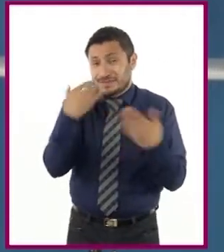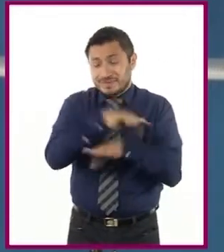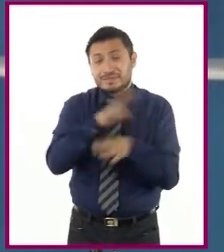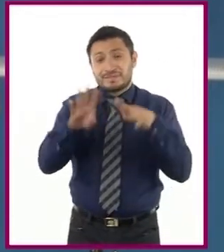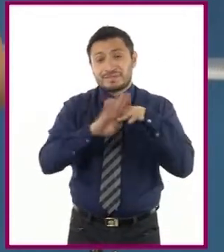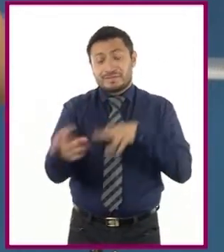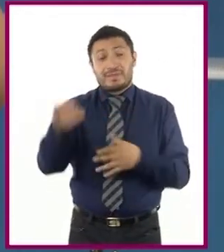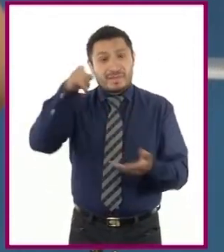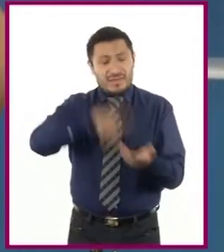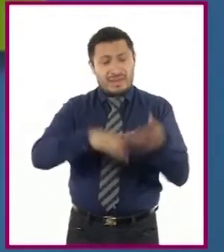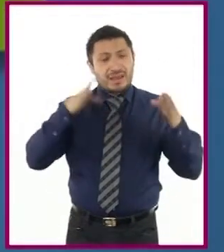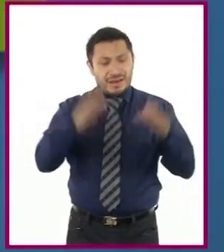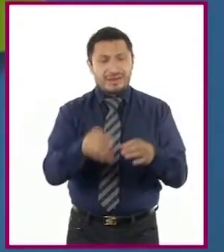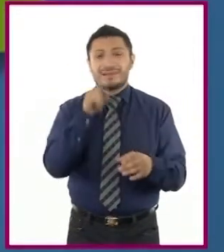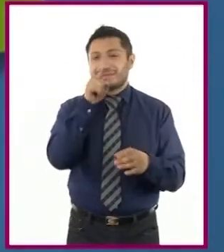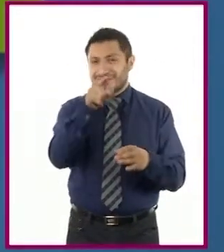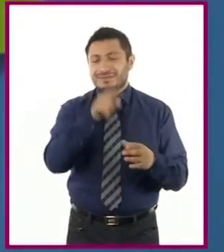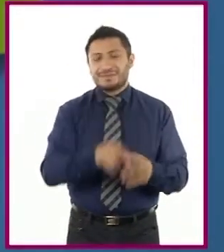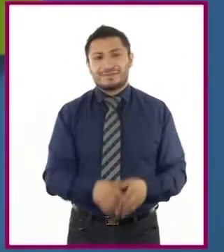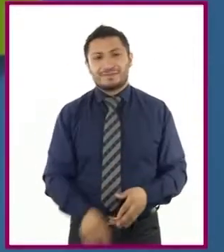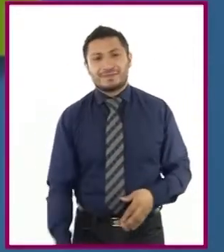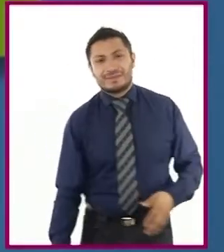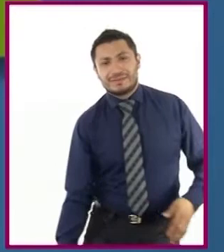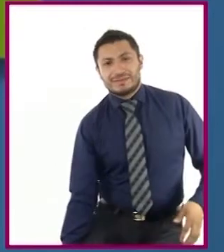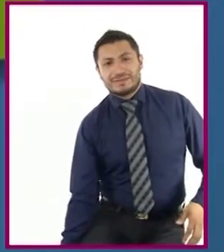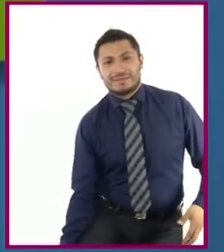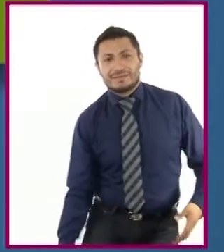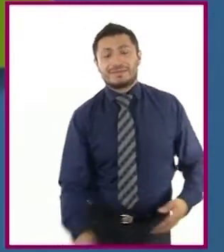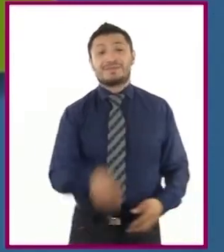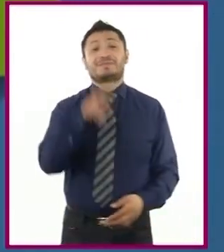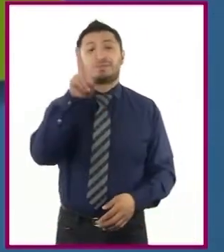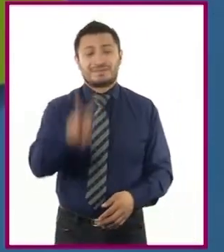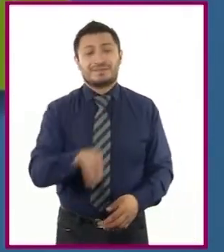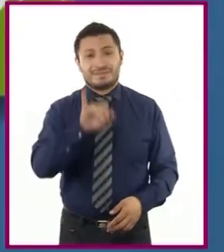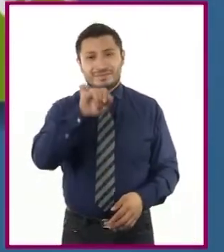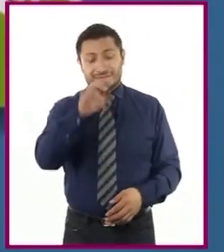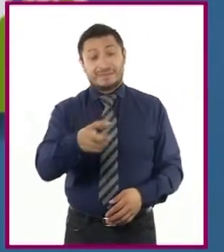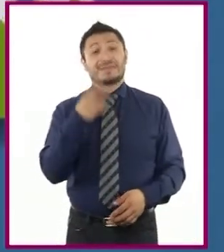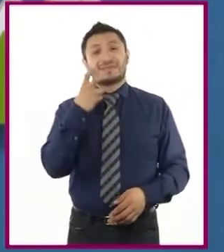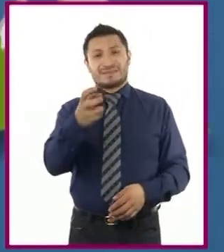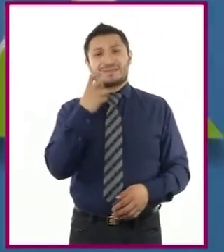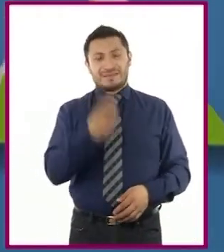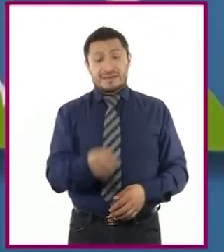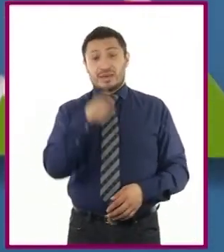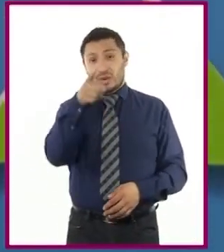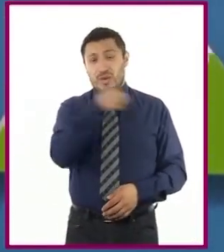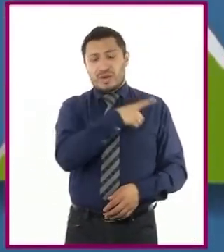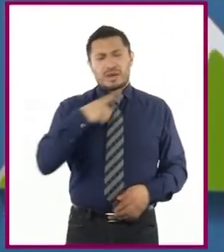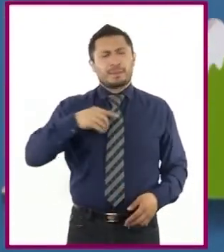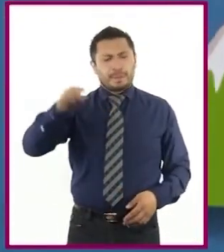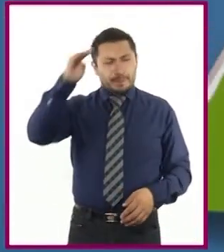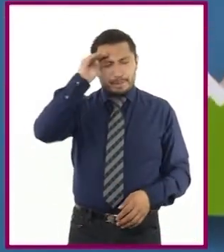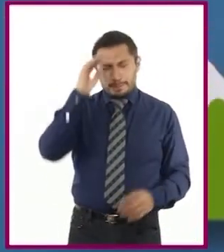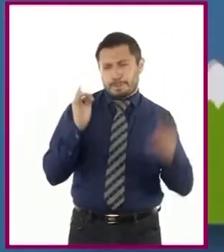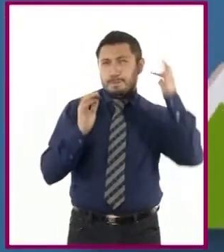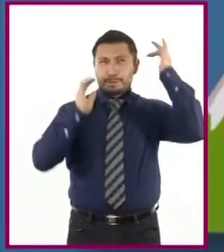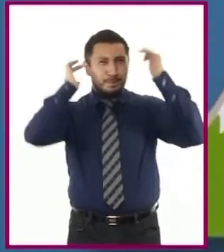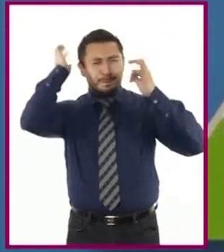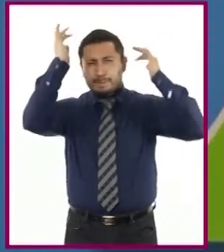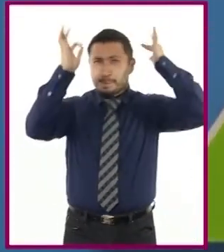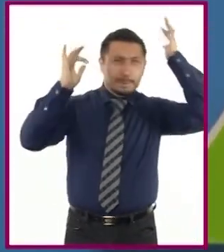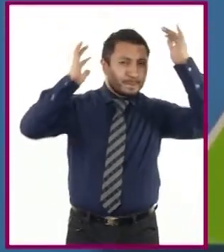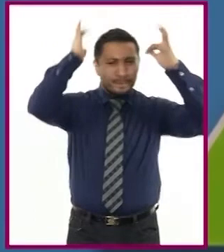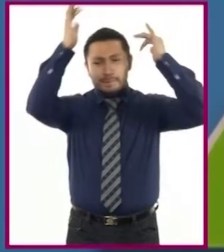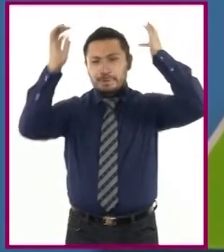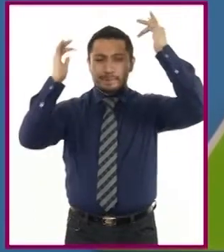en nuestra localidad. Así es, Nadia. Es por eso que deben pensar muy bien qué situación